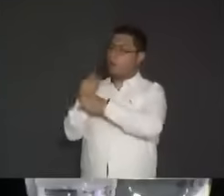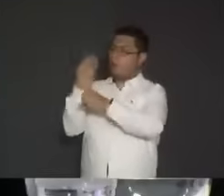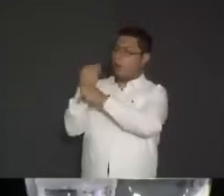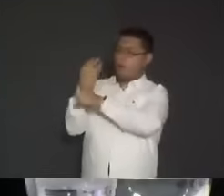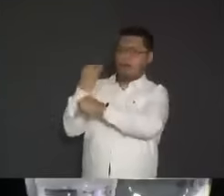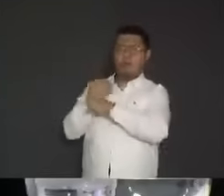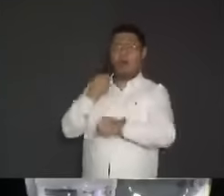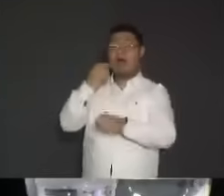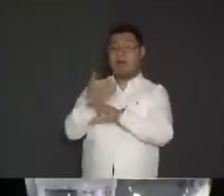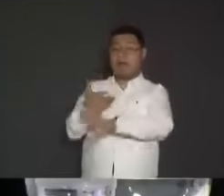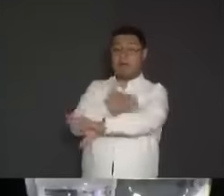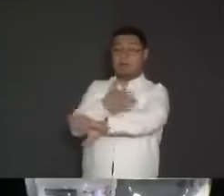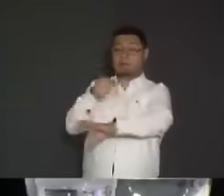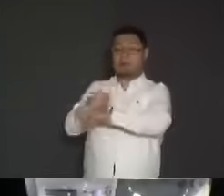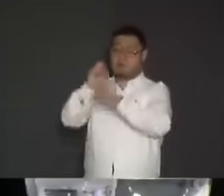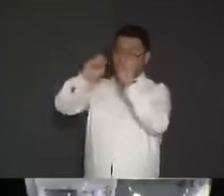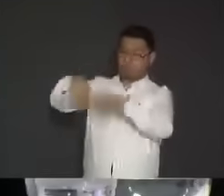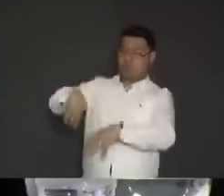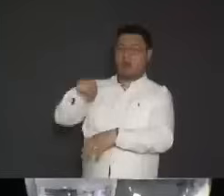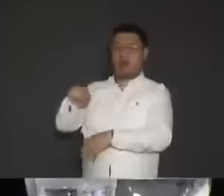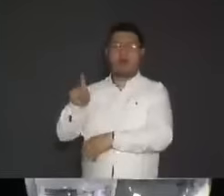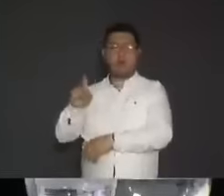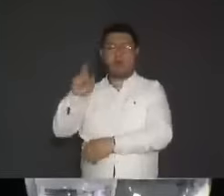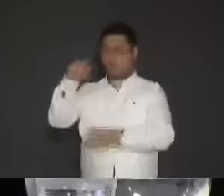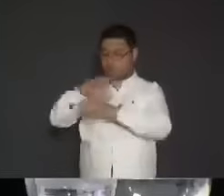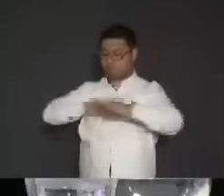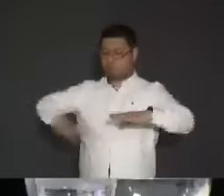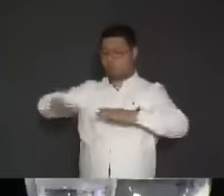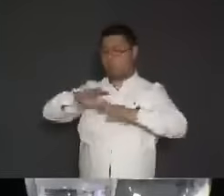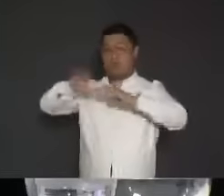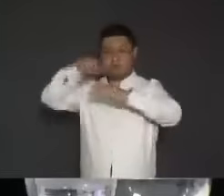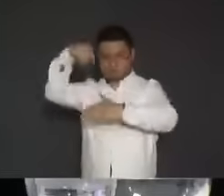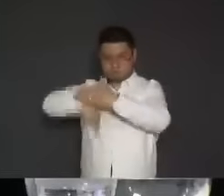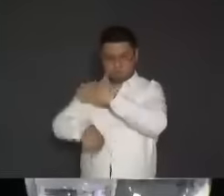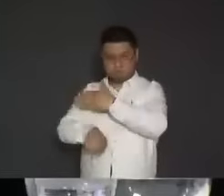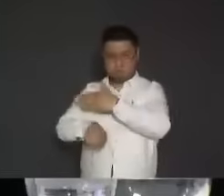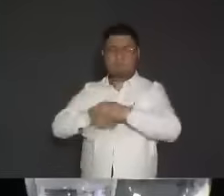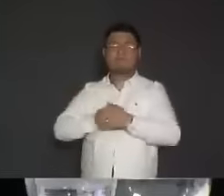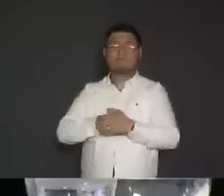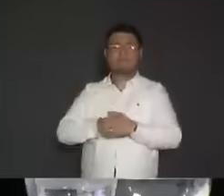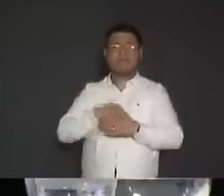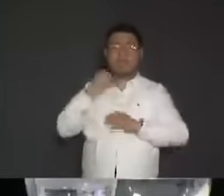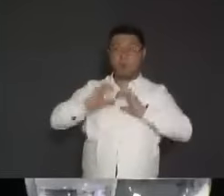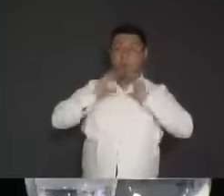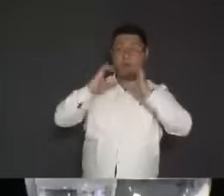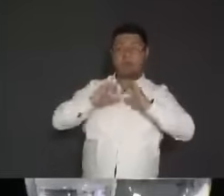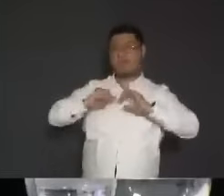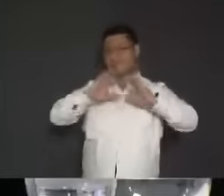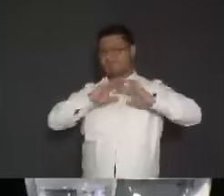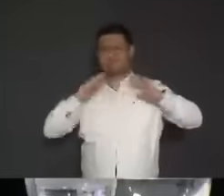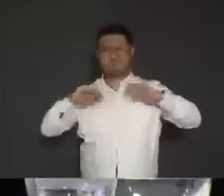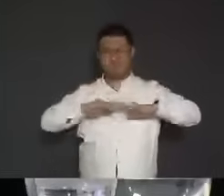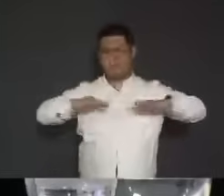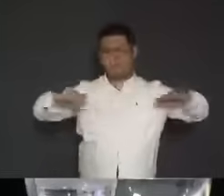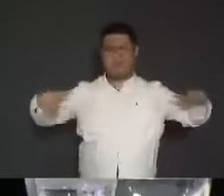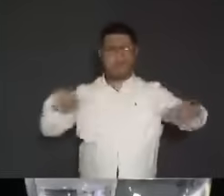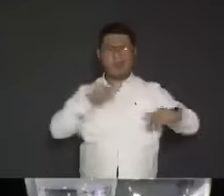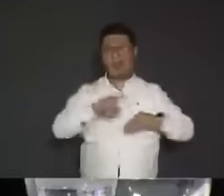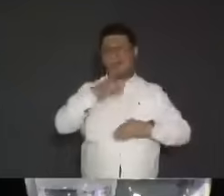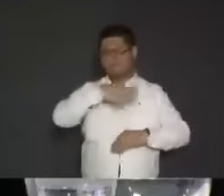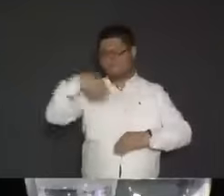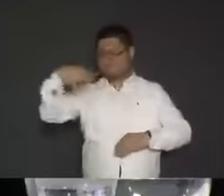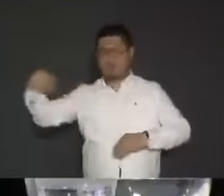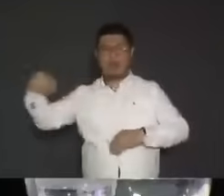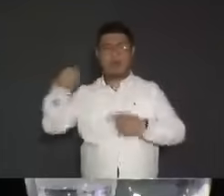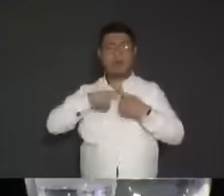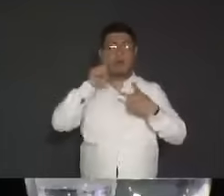antes de verterlas a los cenotes. Se respetarán las temporadas de veda del mero, pulpo, caracol, pepino de mar, venado de cola